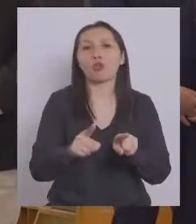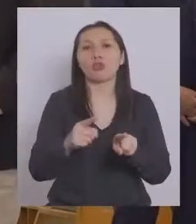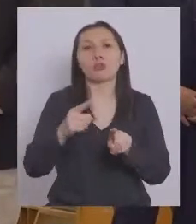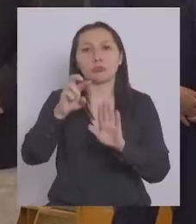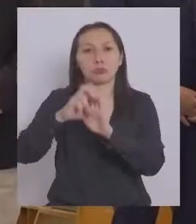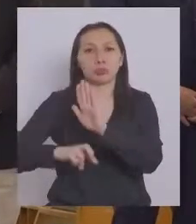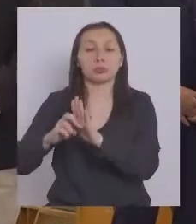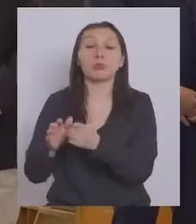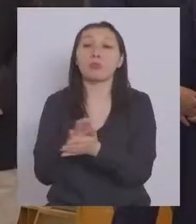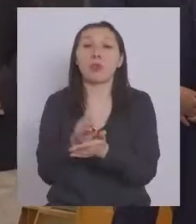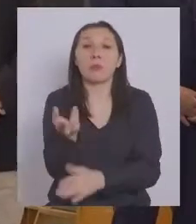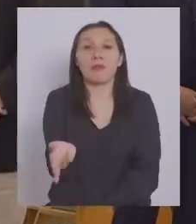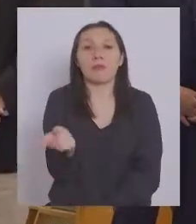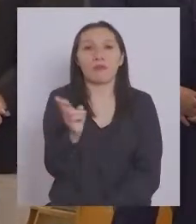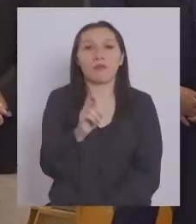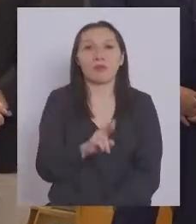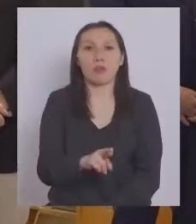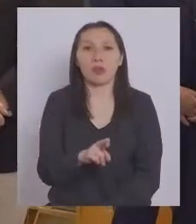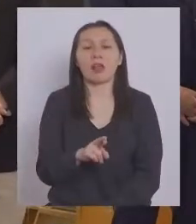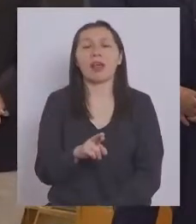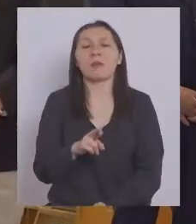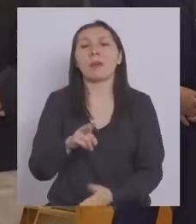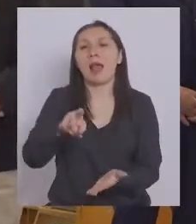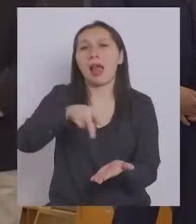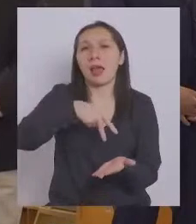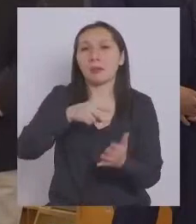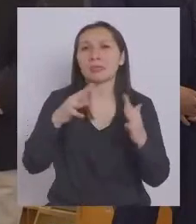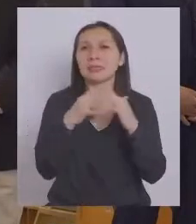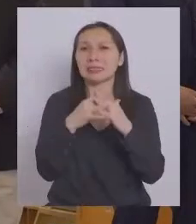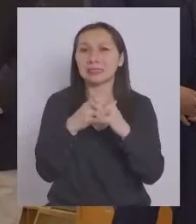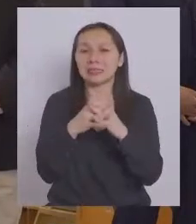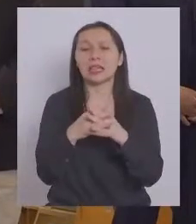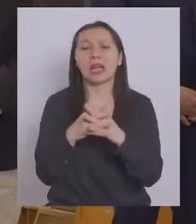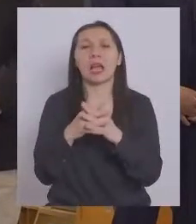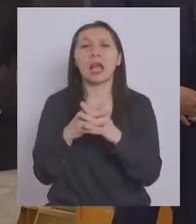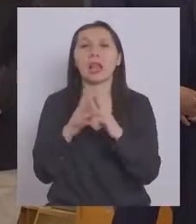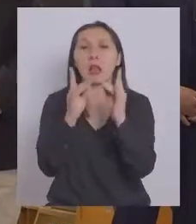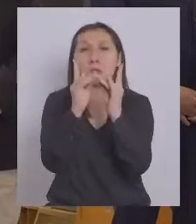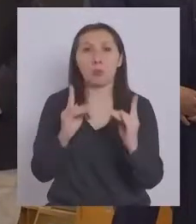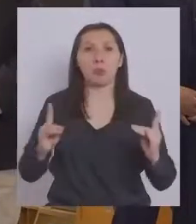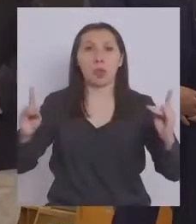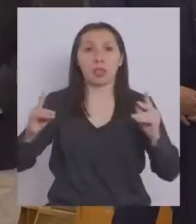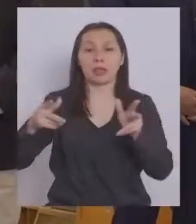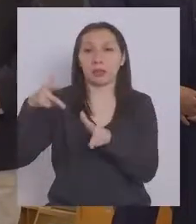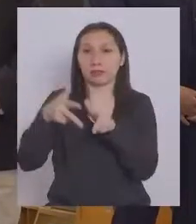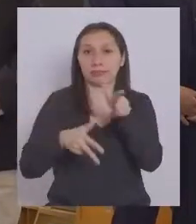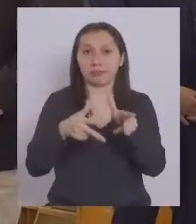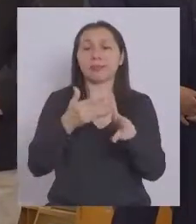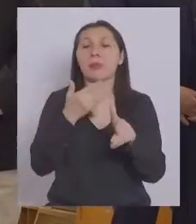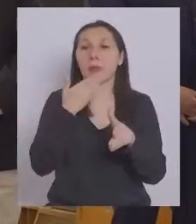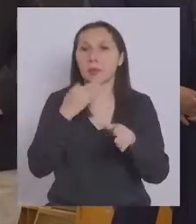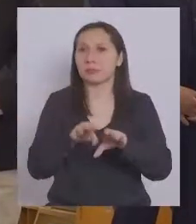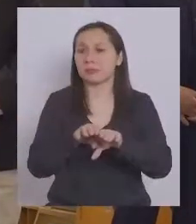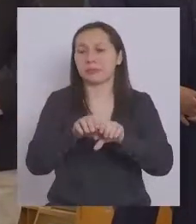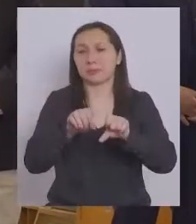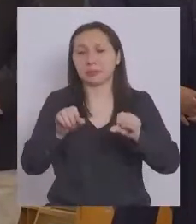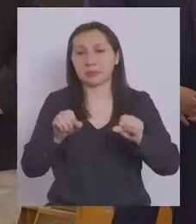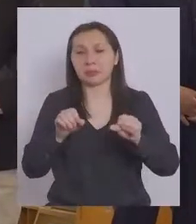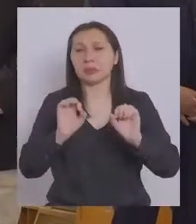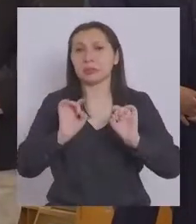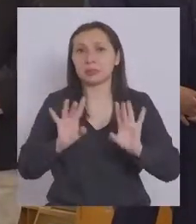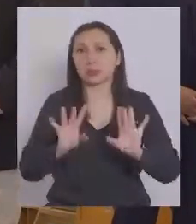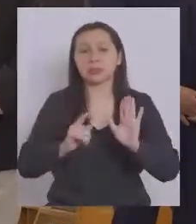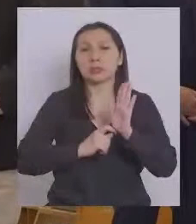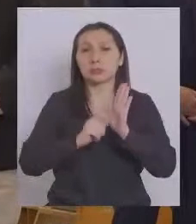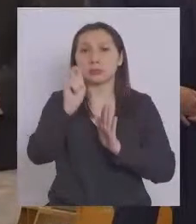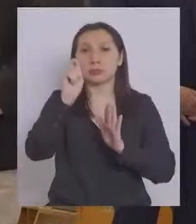proyectos, como la recuperación de Alameda Chillán, que está en curso, como el puente ferroviario, que está también ya con su resolución